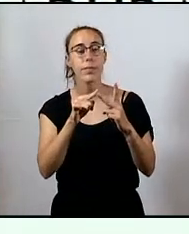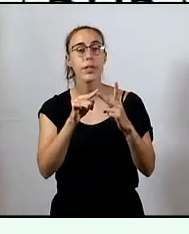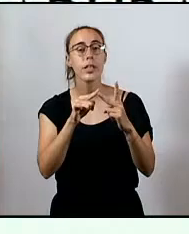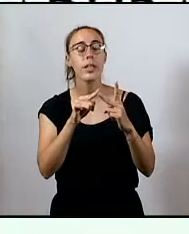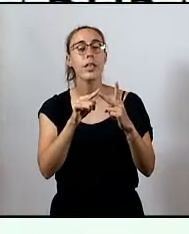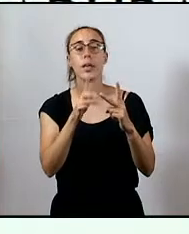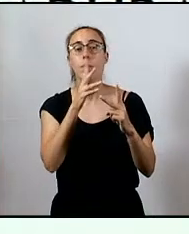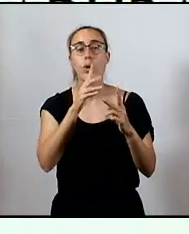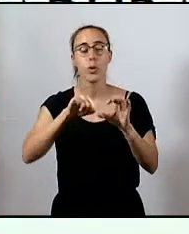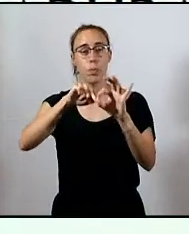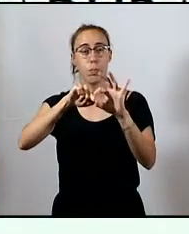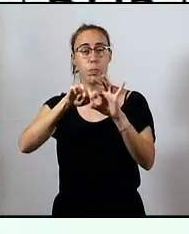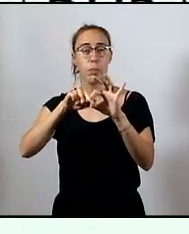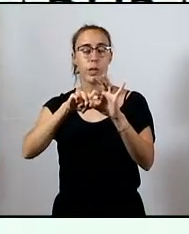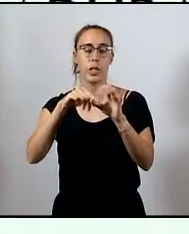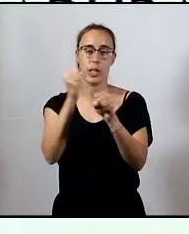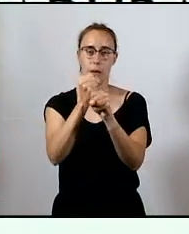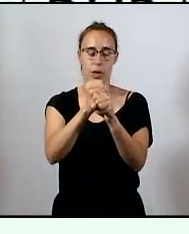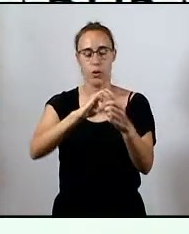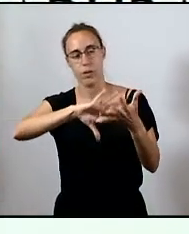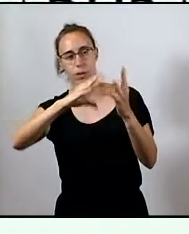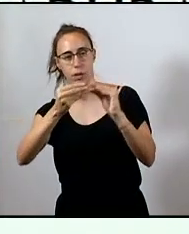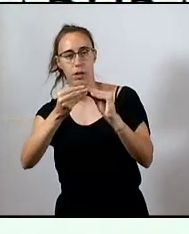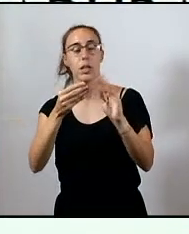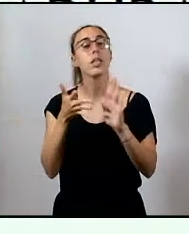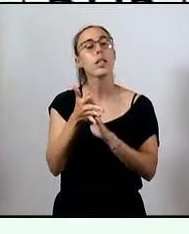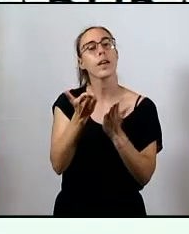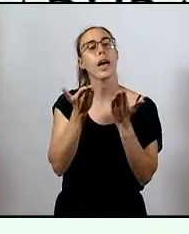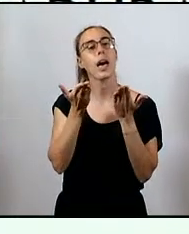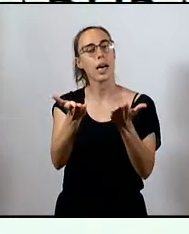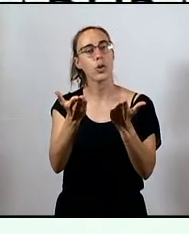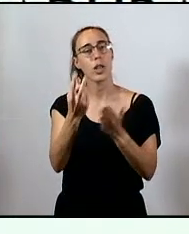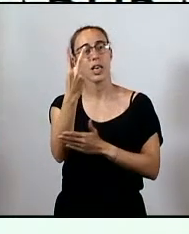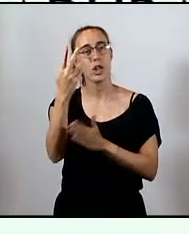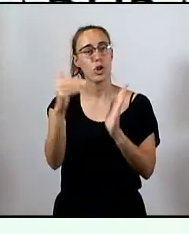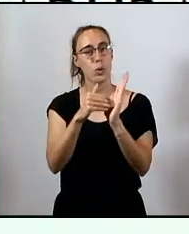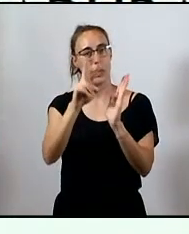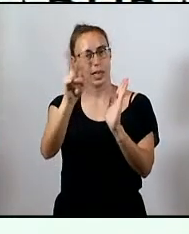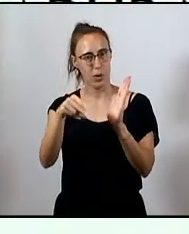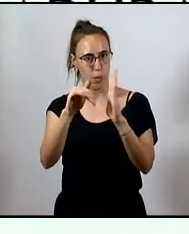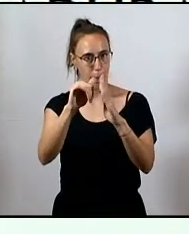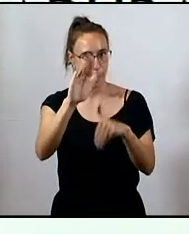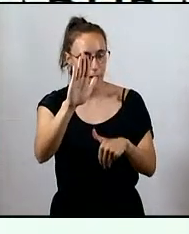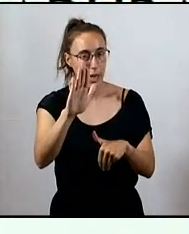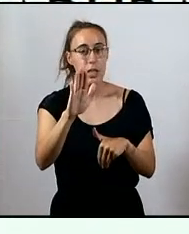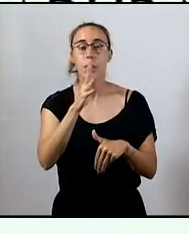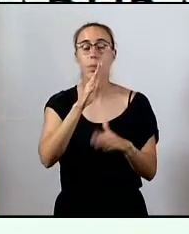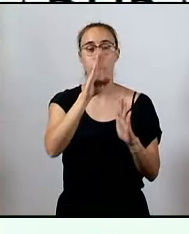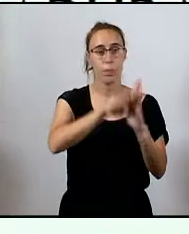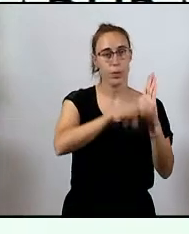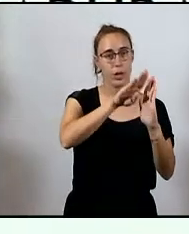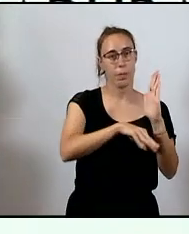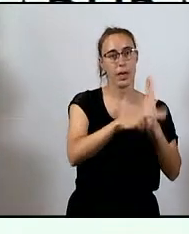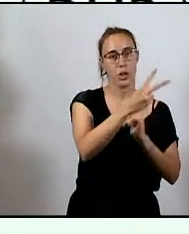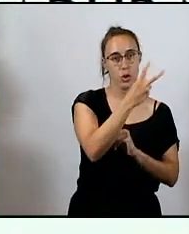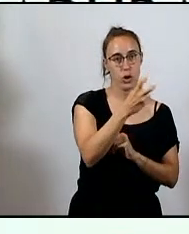puesto de trabajo, donde las ayudas aumentan a 2.000 euros por cada adaptación. En el anterior programa eran 901 euros por